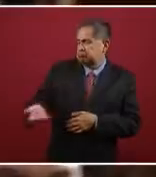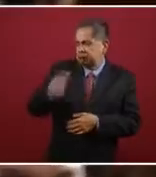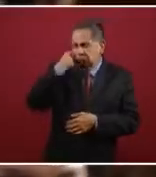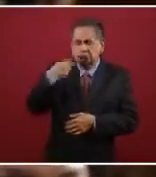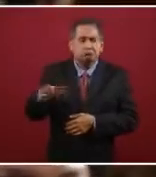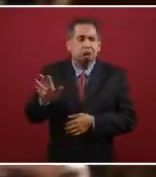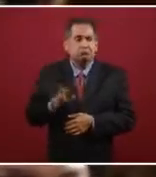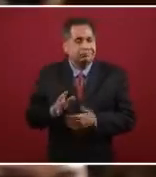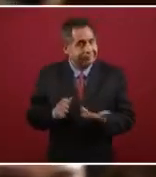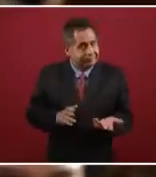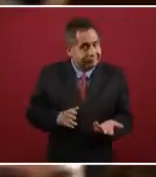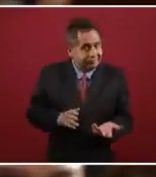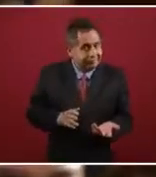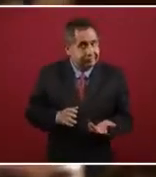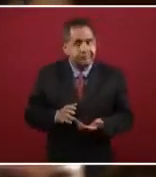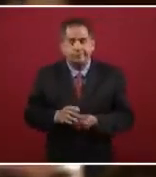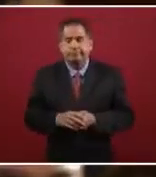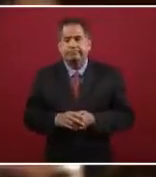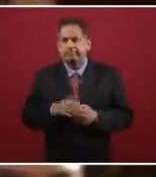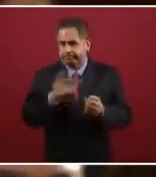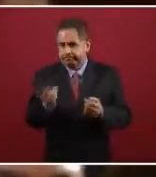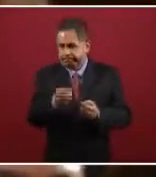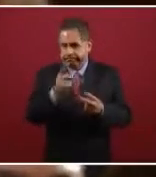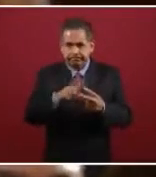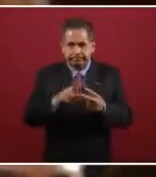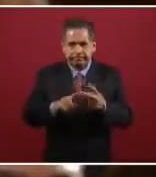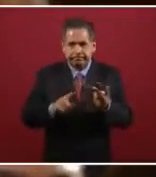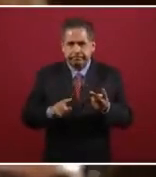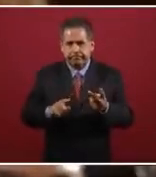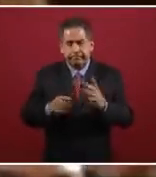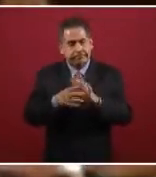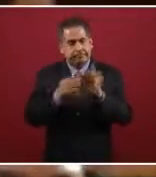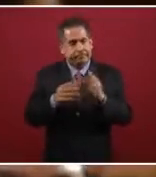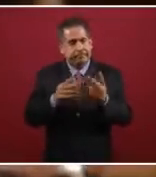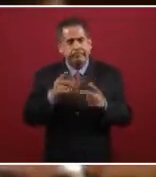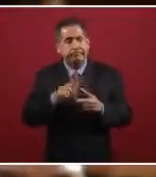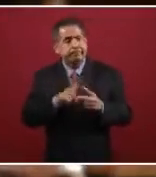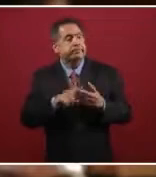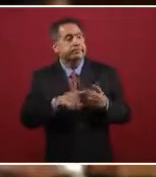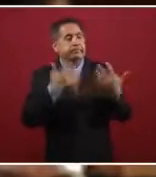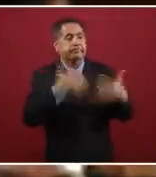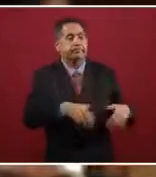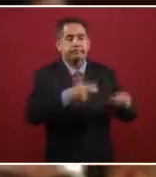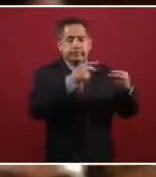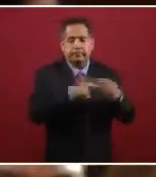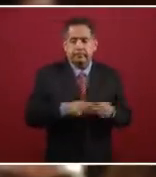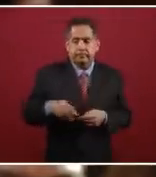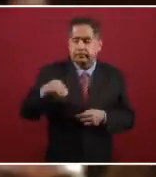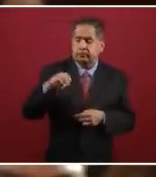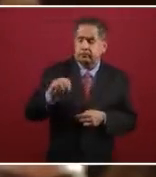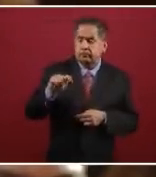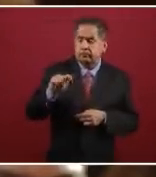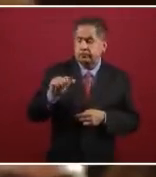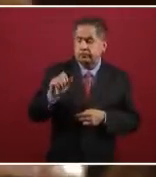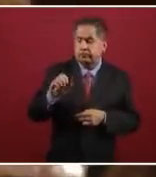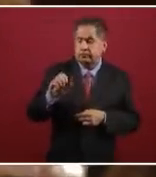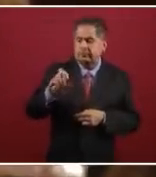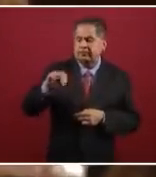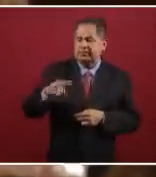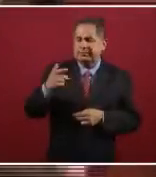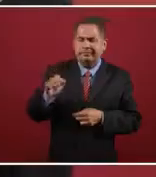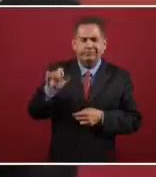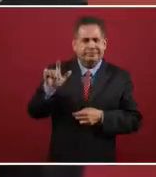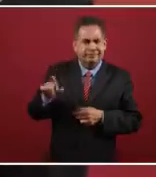interesa las preguntas serias y para ponerle nombre y apellido hay una empresa que se llama motta engine la cual es la